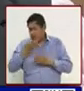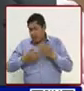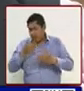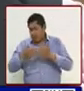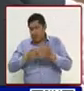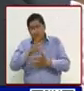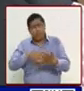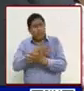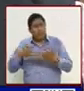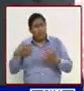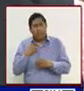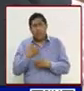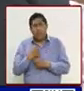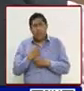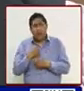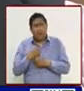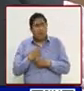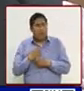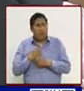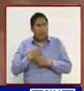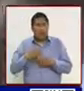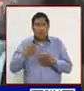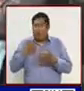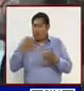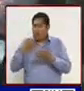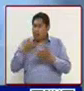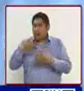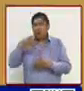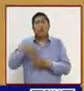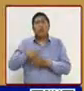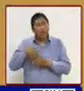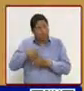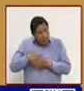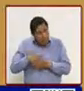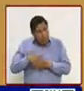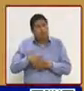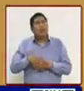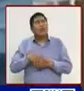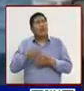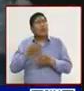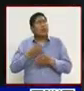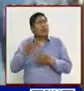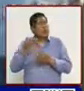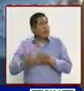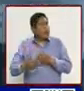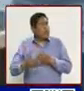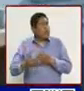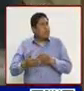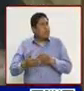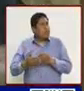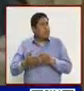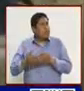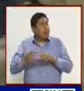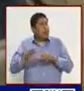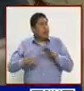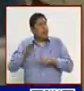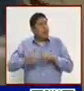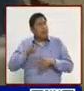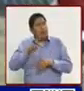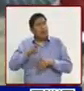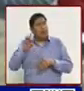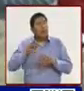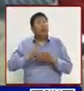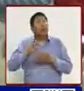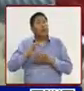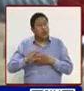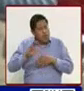ser el cronograma de trabajo en el órgano electoral. Un cronograma que culminaría con la fecha de elección del posible 29 de